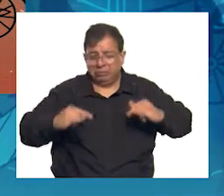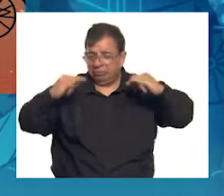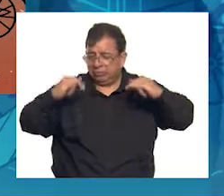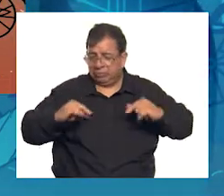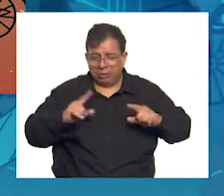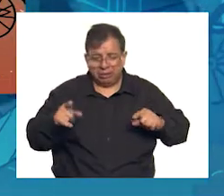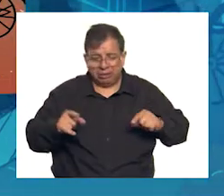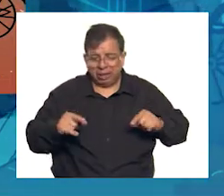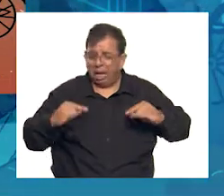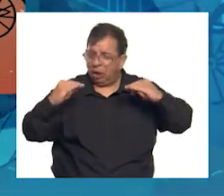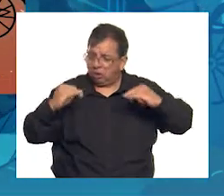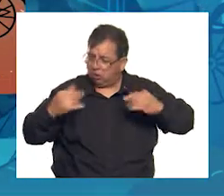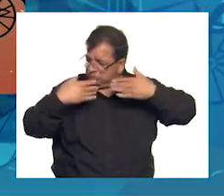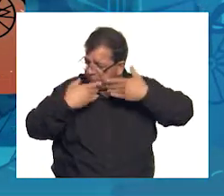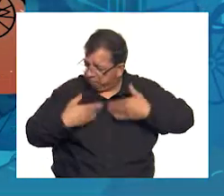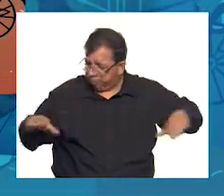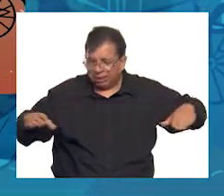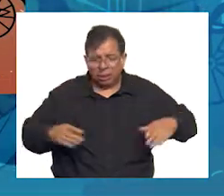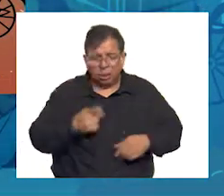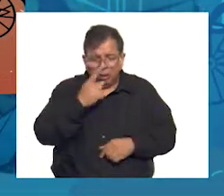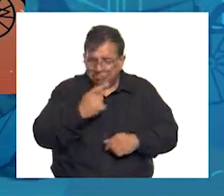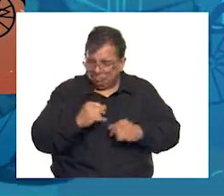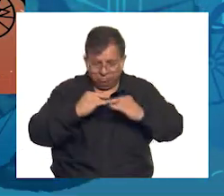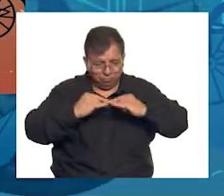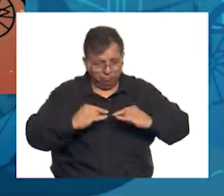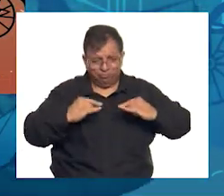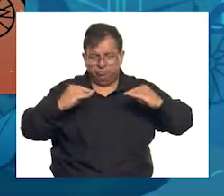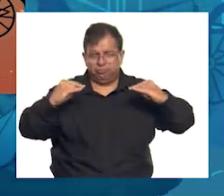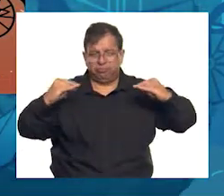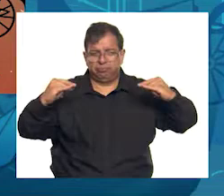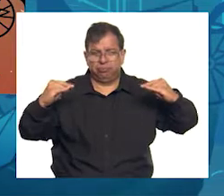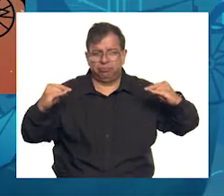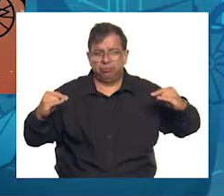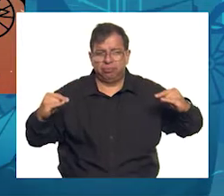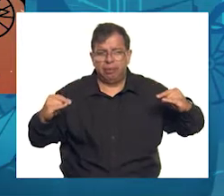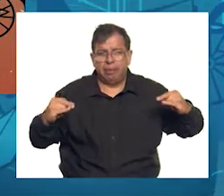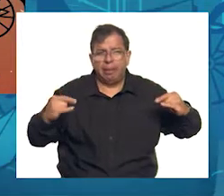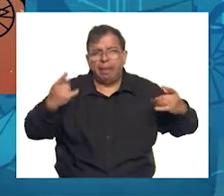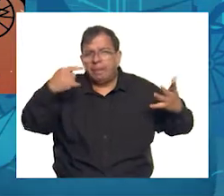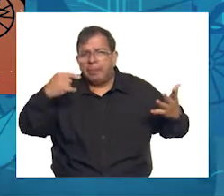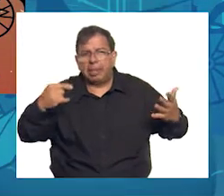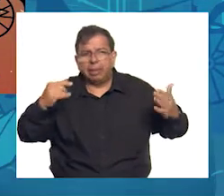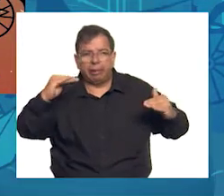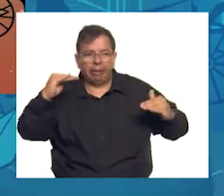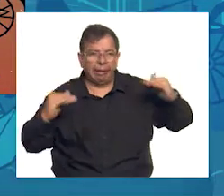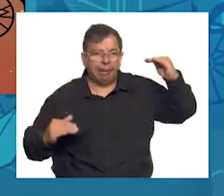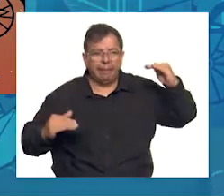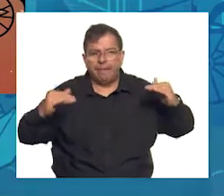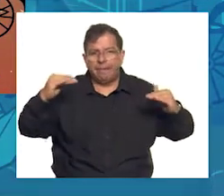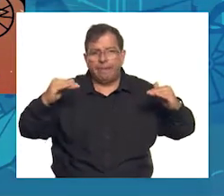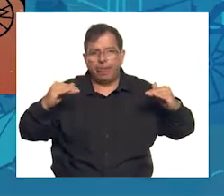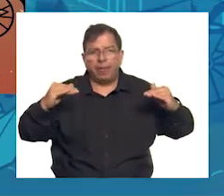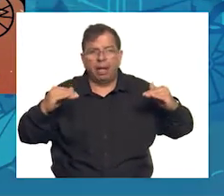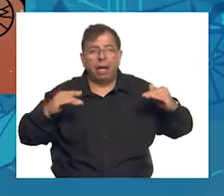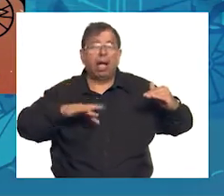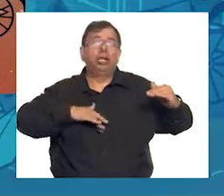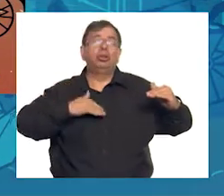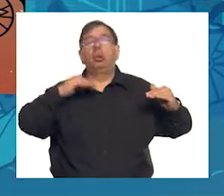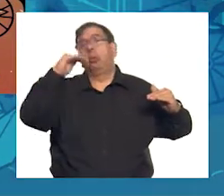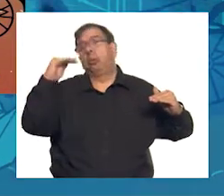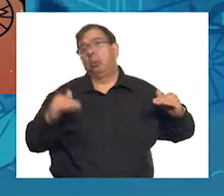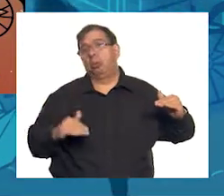nobles que retrocedieran al mismo tiempo. Esto con el objetivo de que ninguno sufriera la pérdida de su